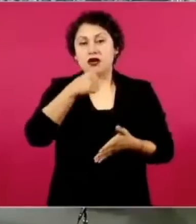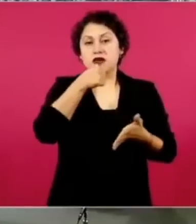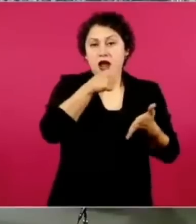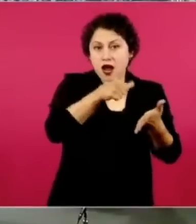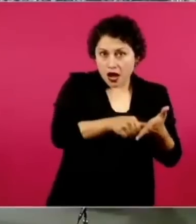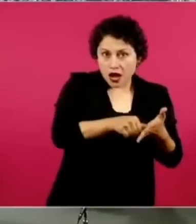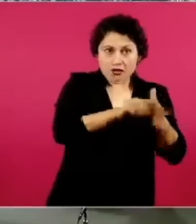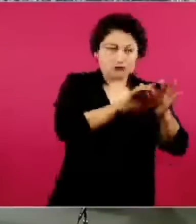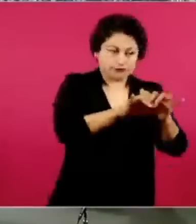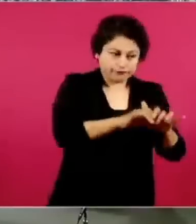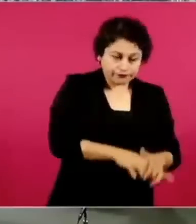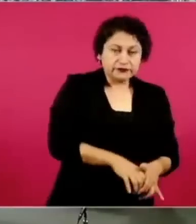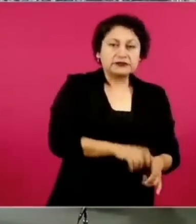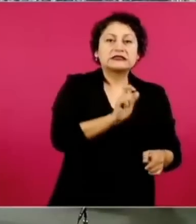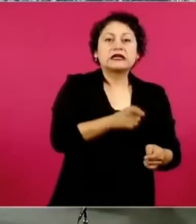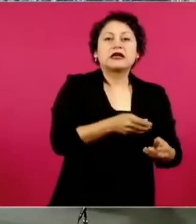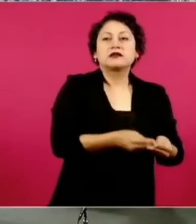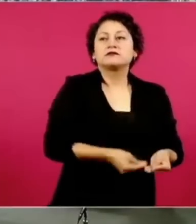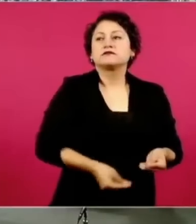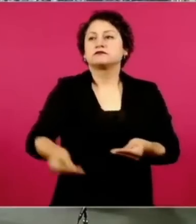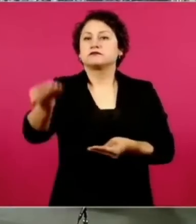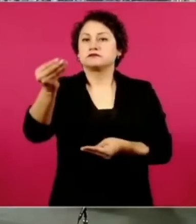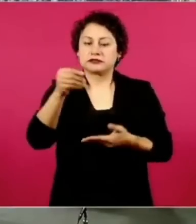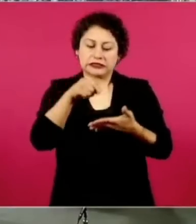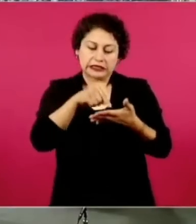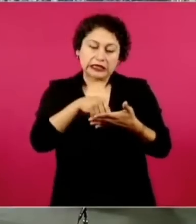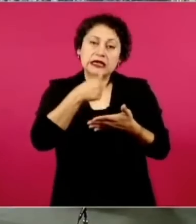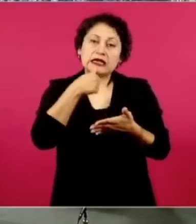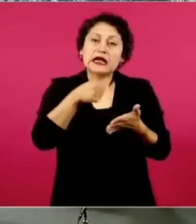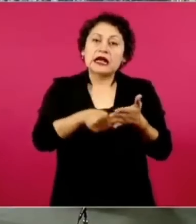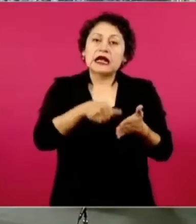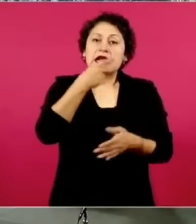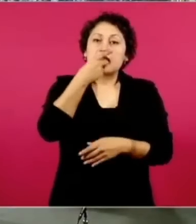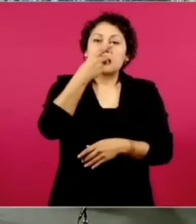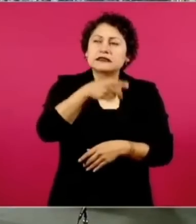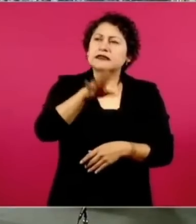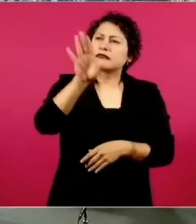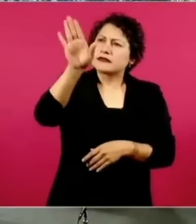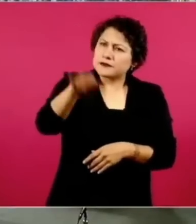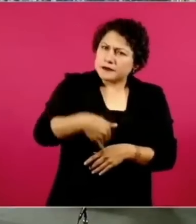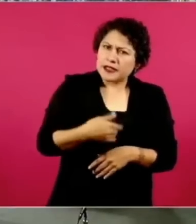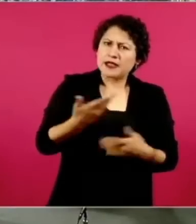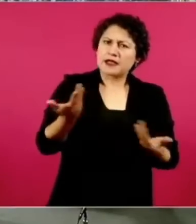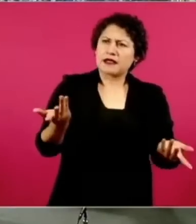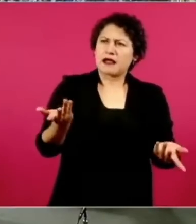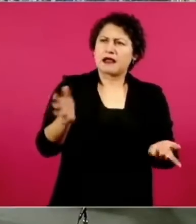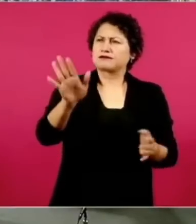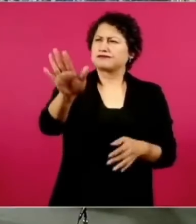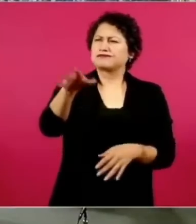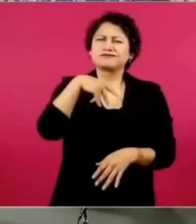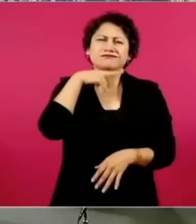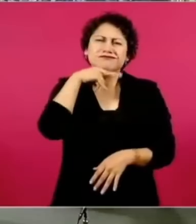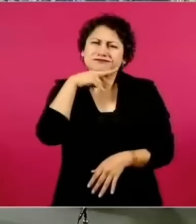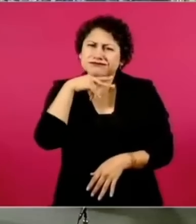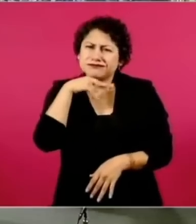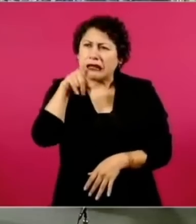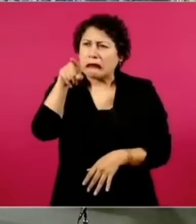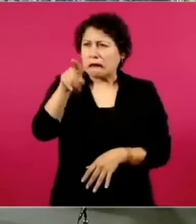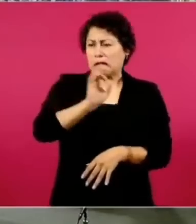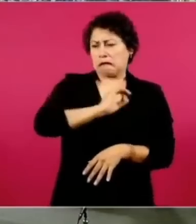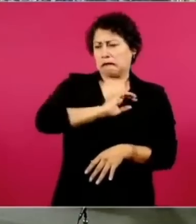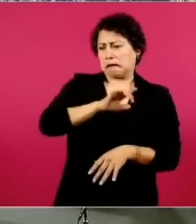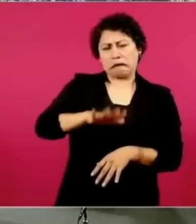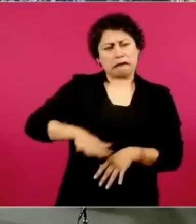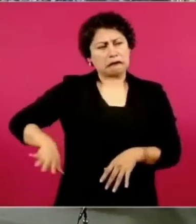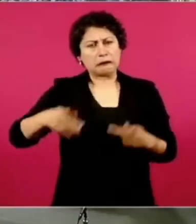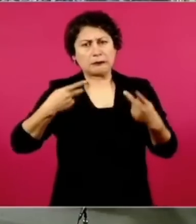tenemos el control o somos dueños de los principales periódicos de la capital